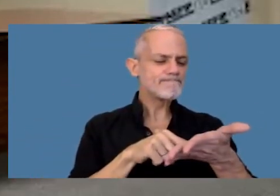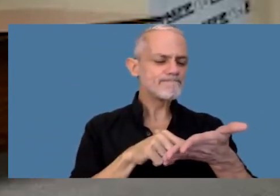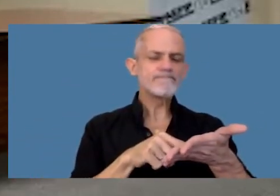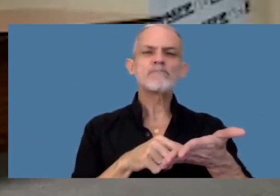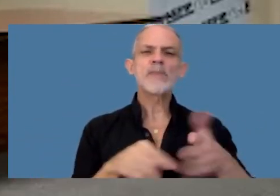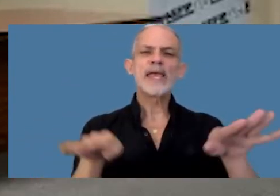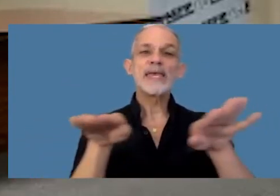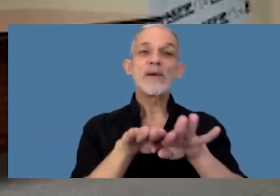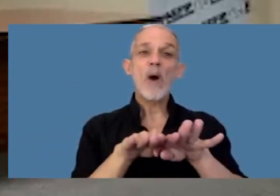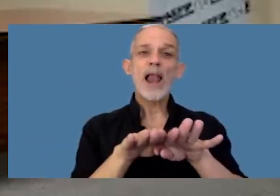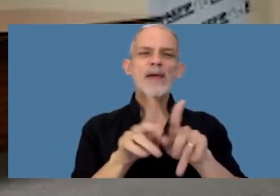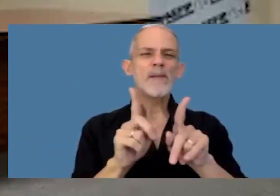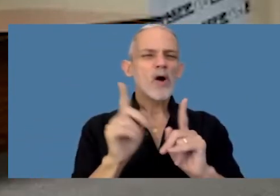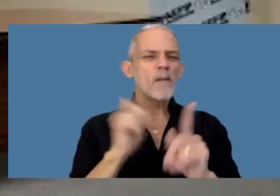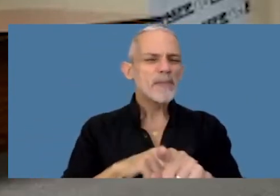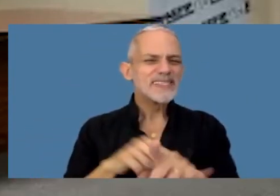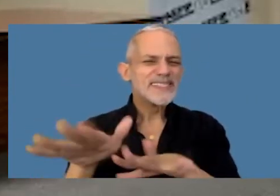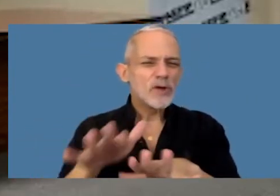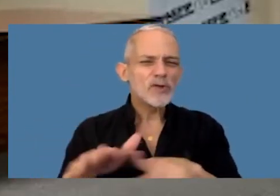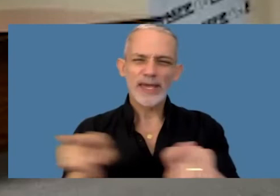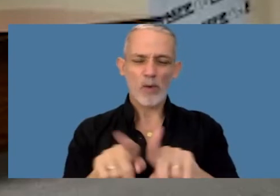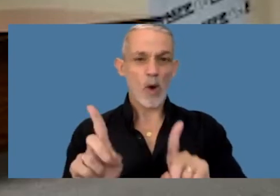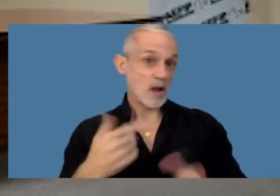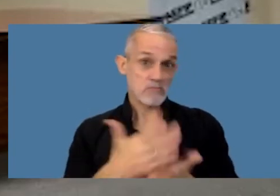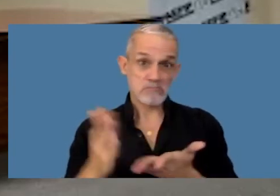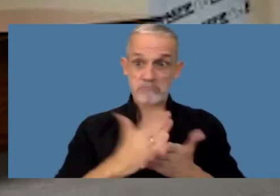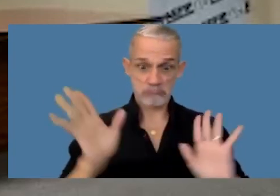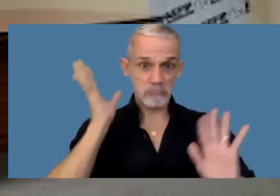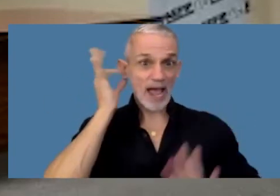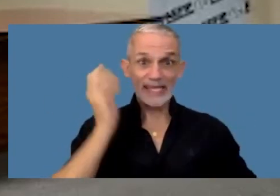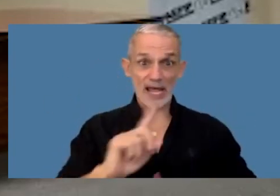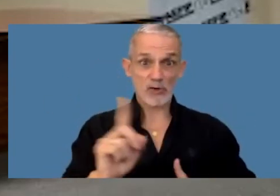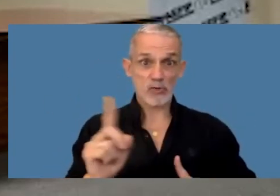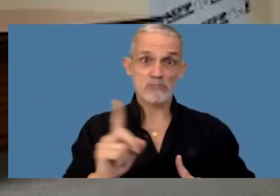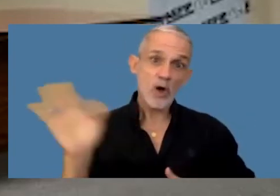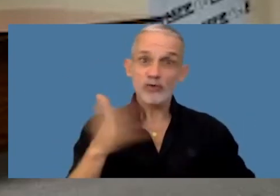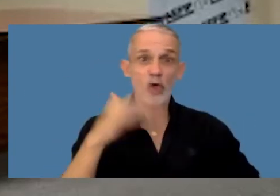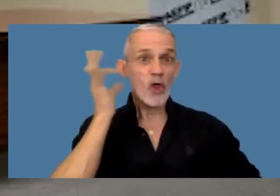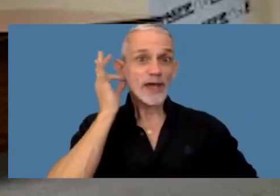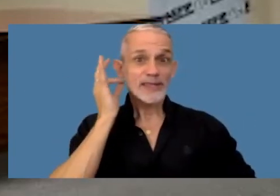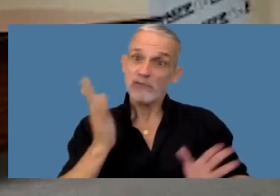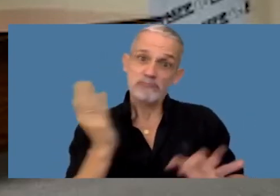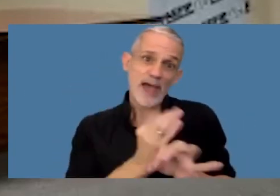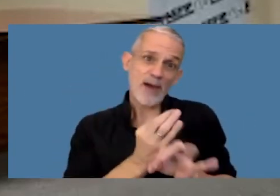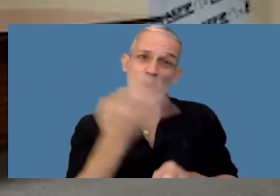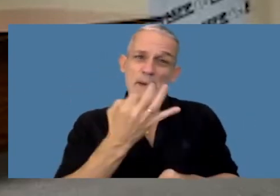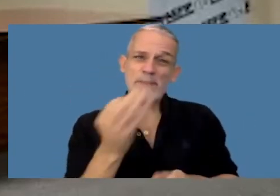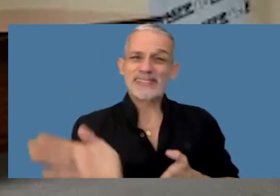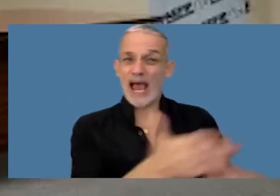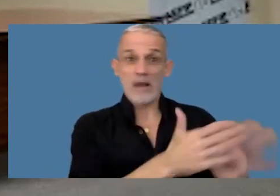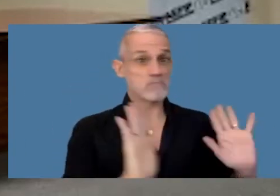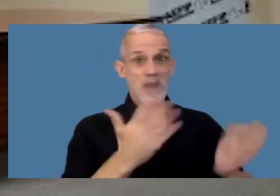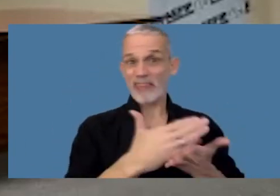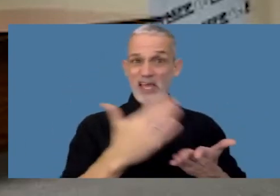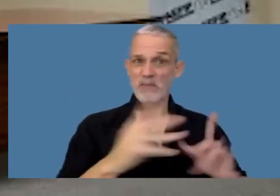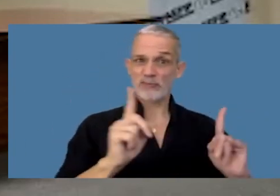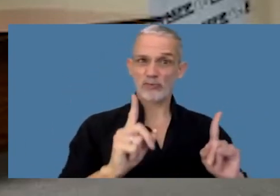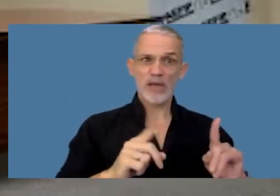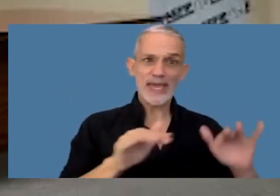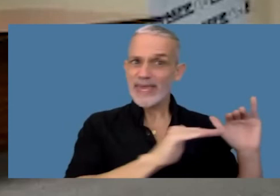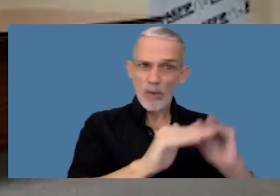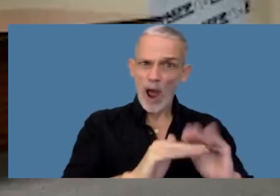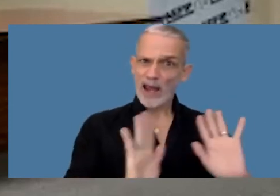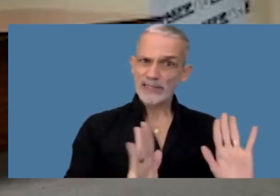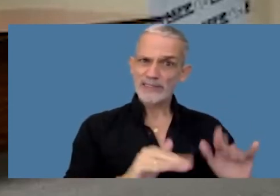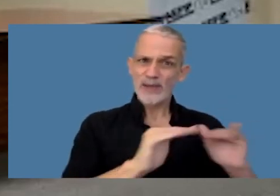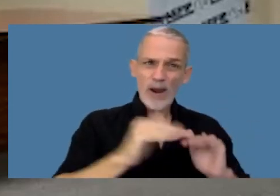iguales circunstancias. Acá no hemos discriminado a los gitanos. Todos los gitanos van a colegios diferenciales, no hay discriminación. Iguales en iguales